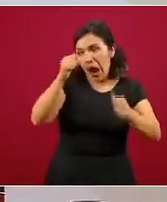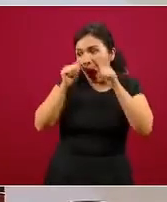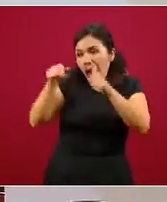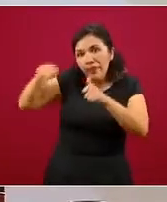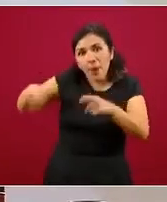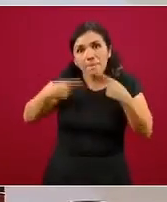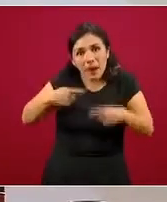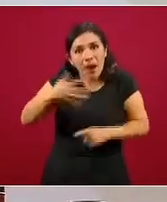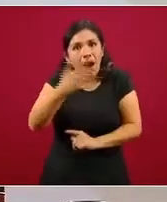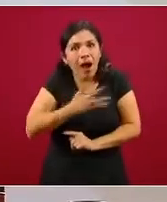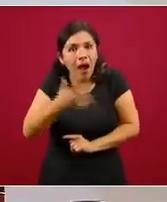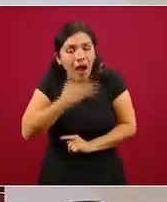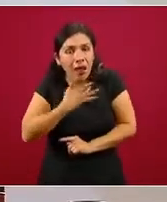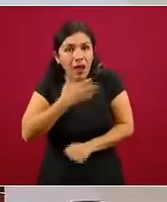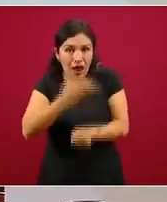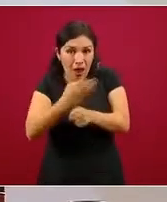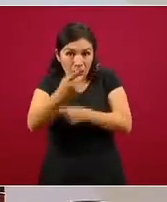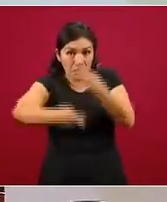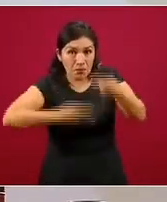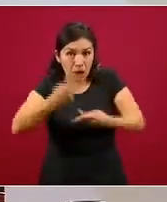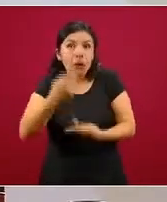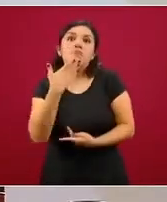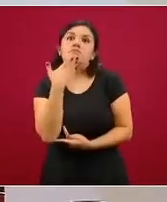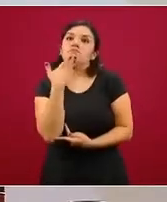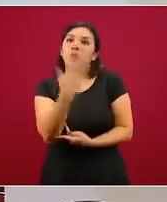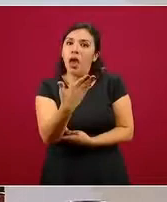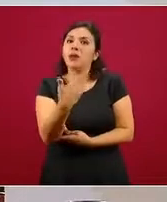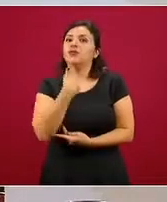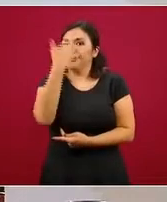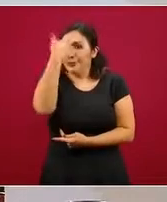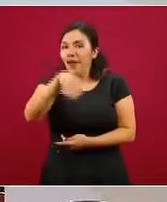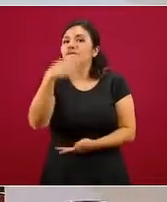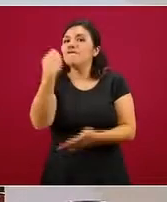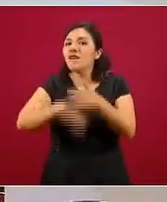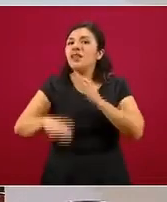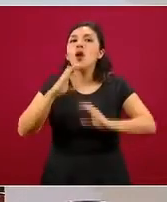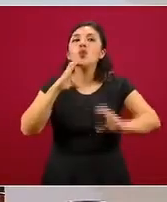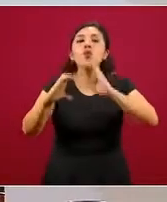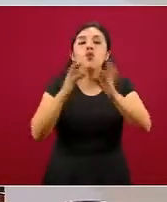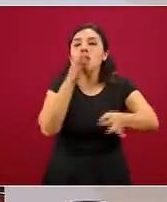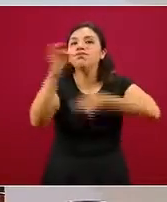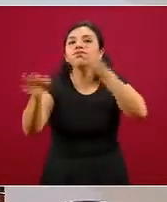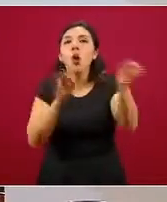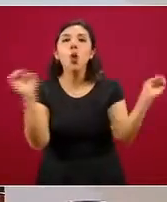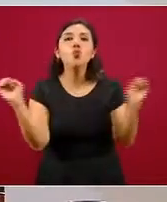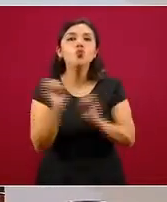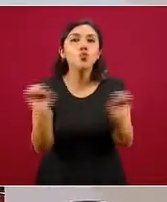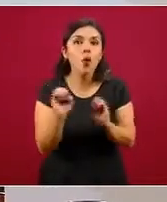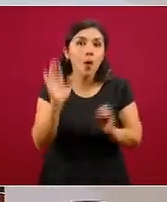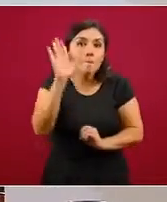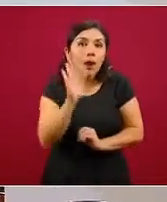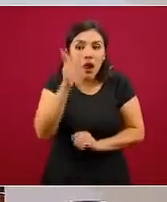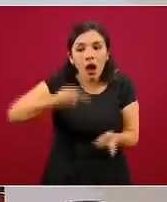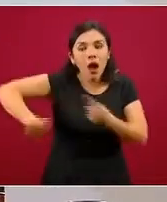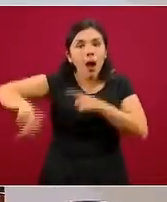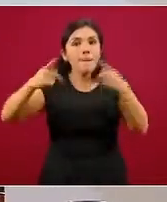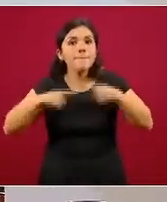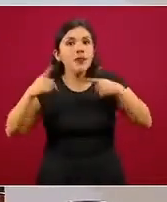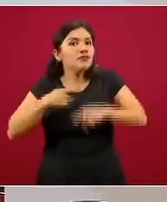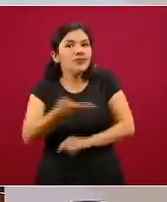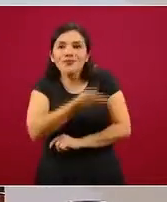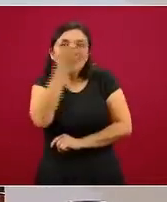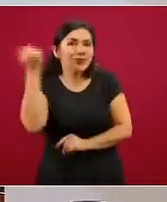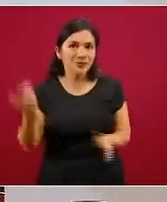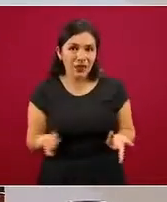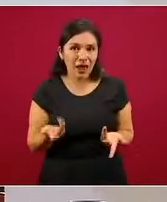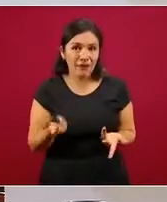Y aquí, qué bueno que nos alertan de esto, porque podría ser un tema de comunicación hacia las personas